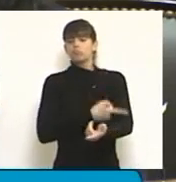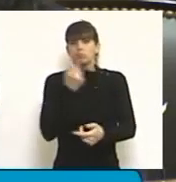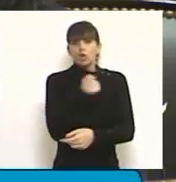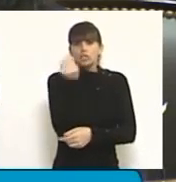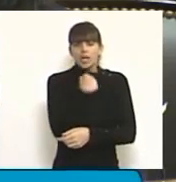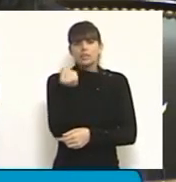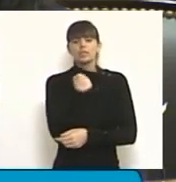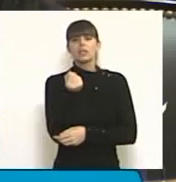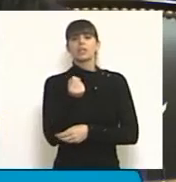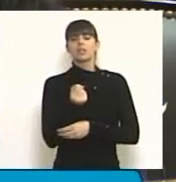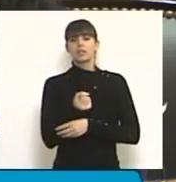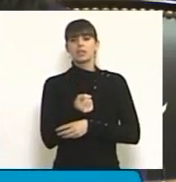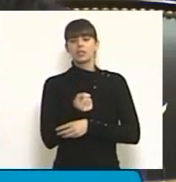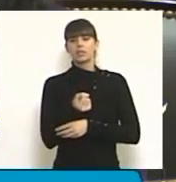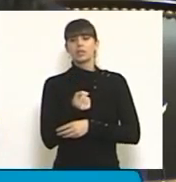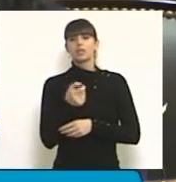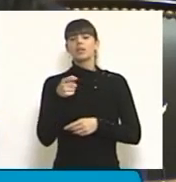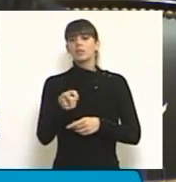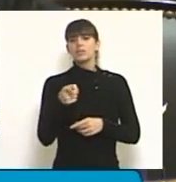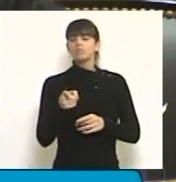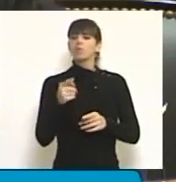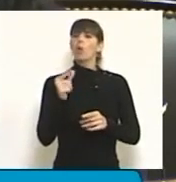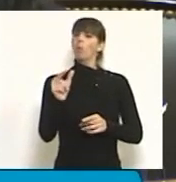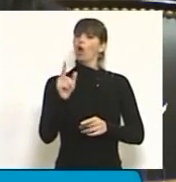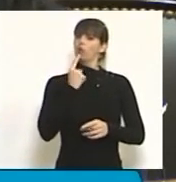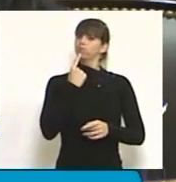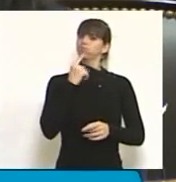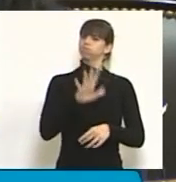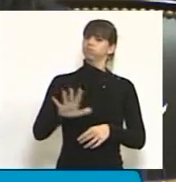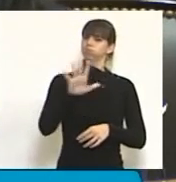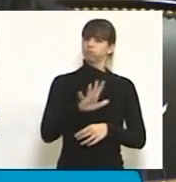cuya constitucionalidad es por demás dudosa.